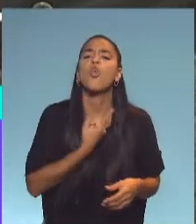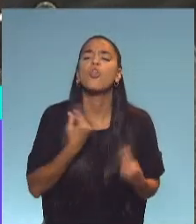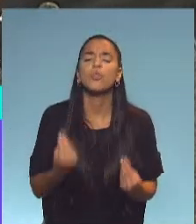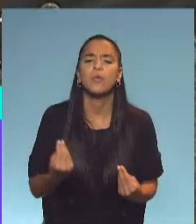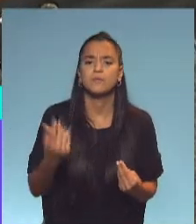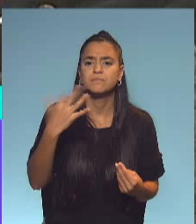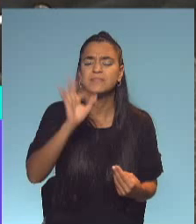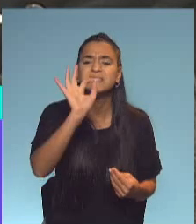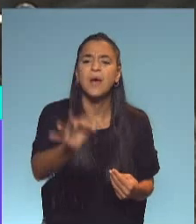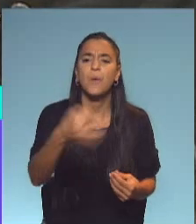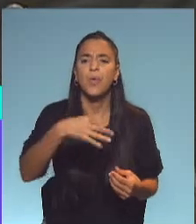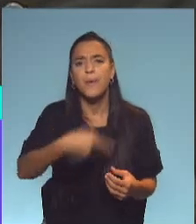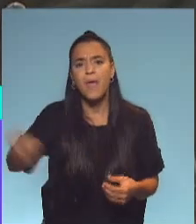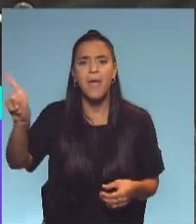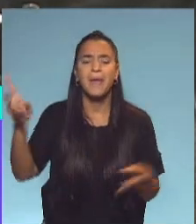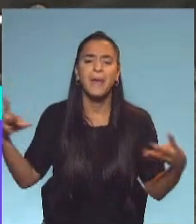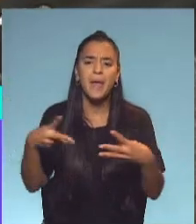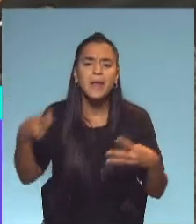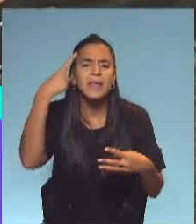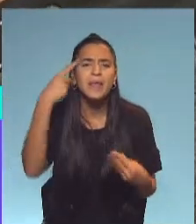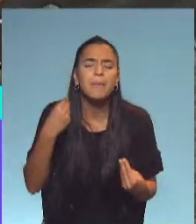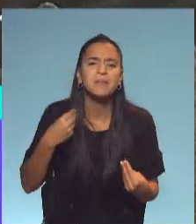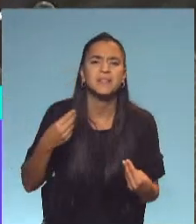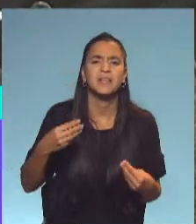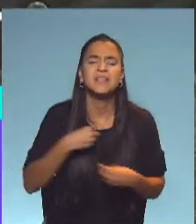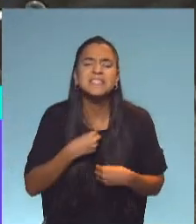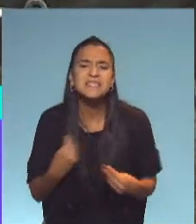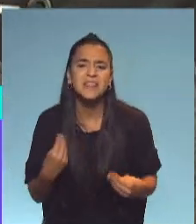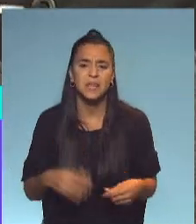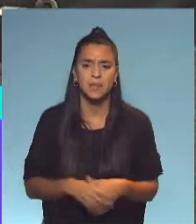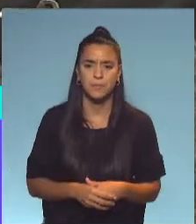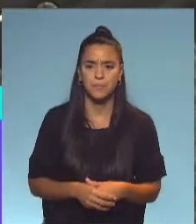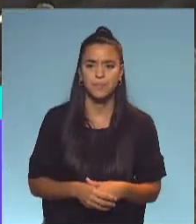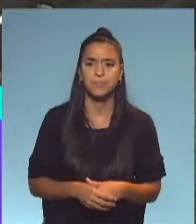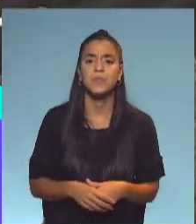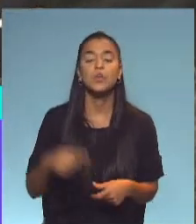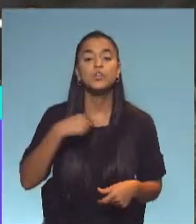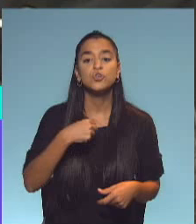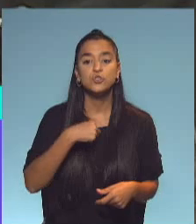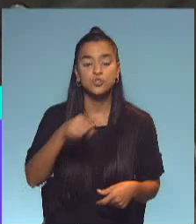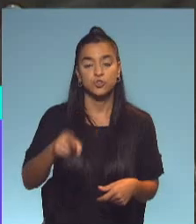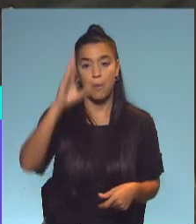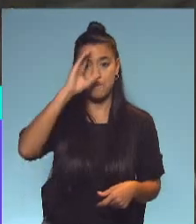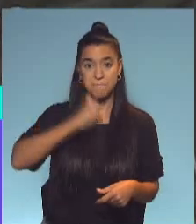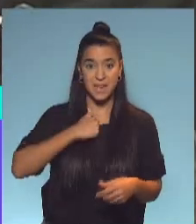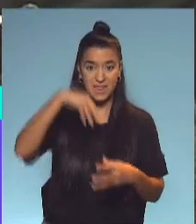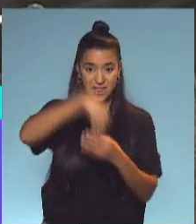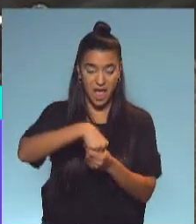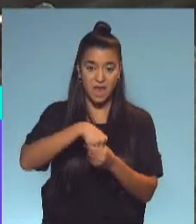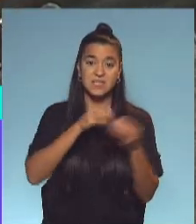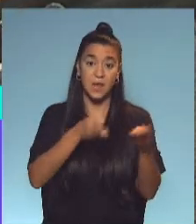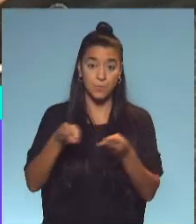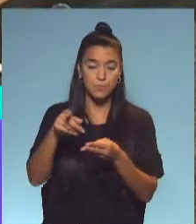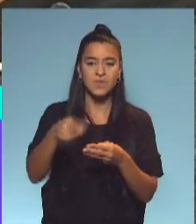enteraste que tenías que ir a la guerra? ¿Qué fue lo que pensaste? ¿Qué fue lo que sentiste? Mira, yo estaba haciendo el servicio militar y me faltaban